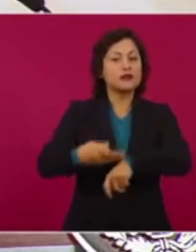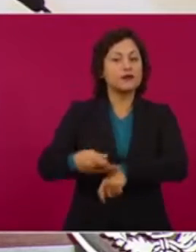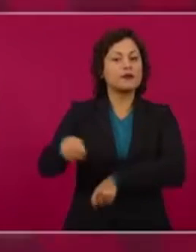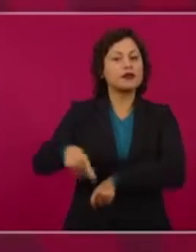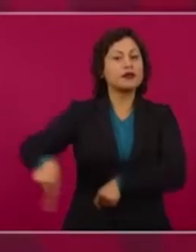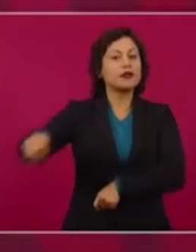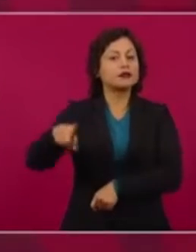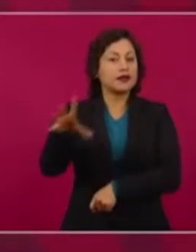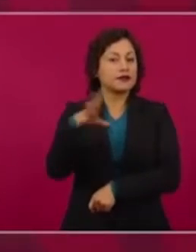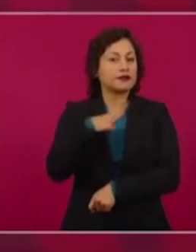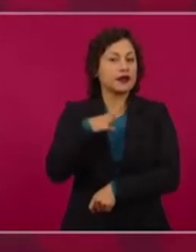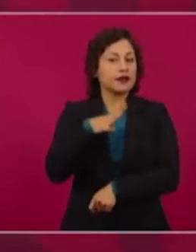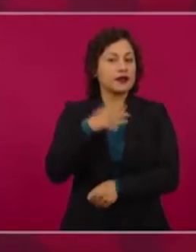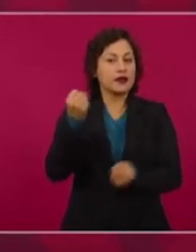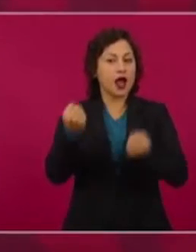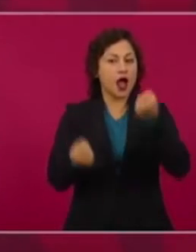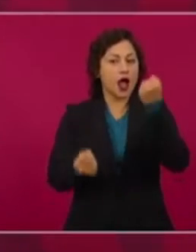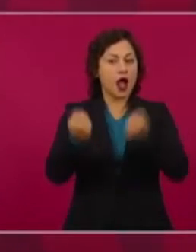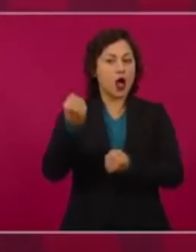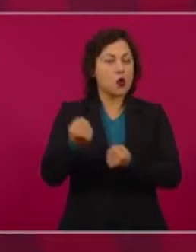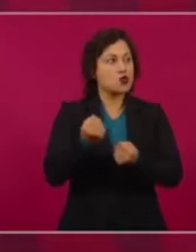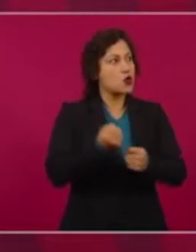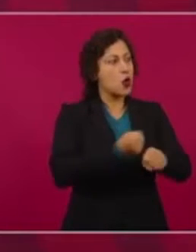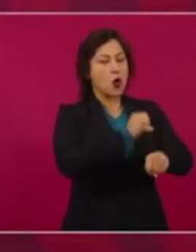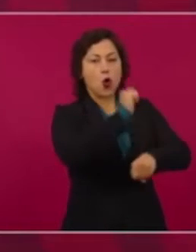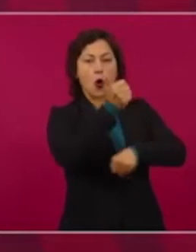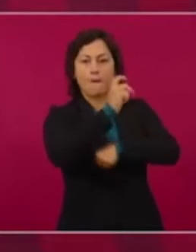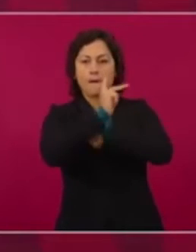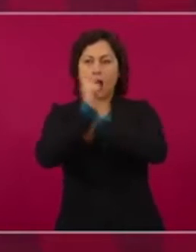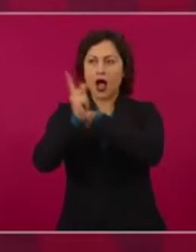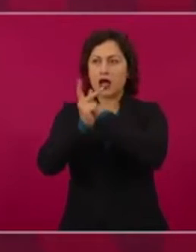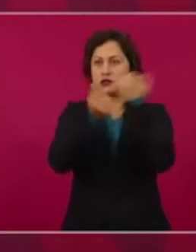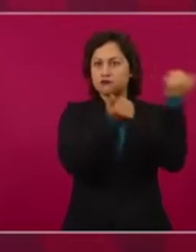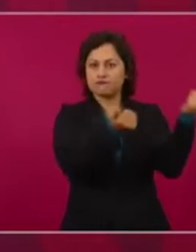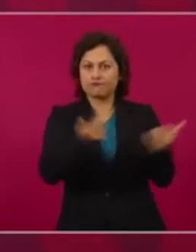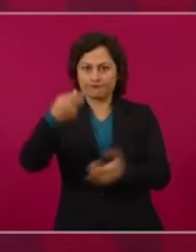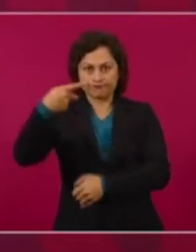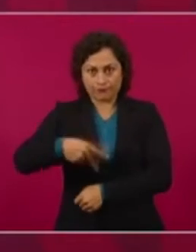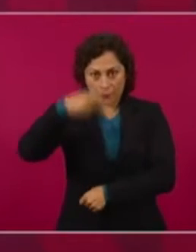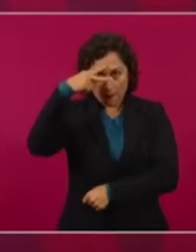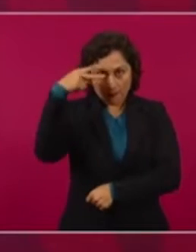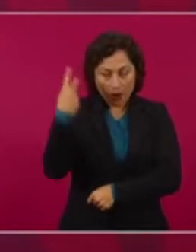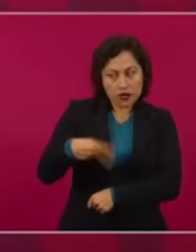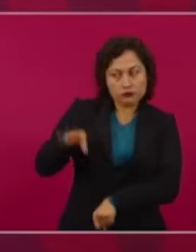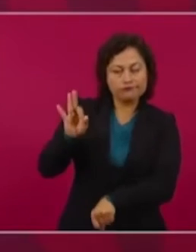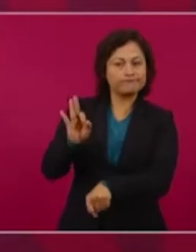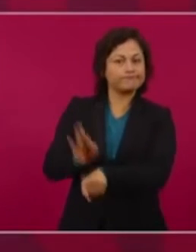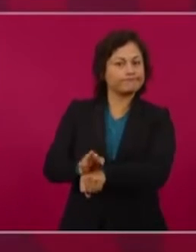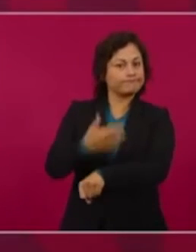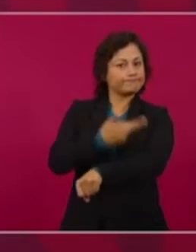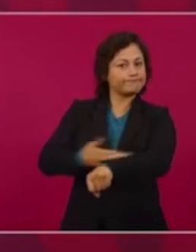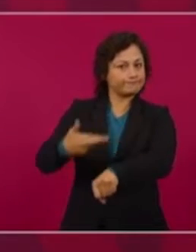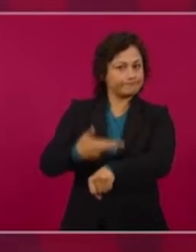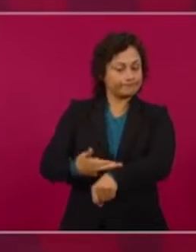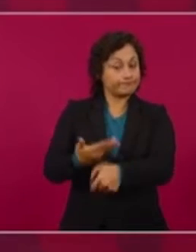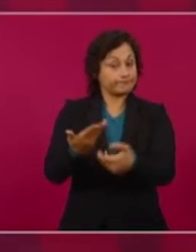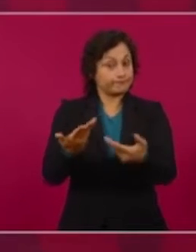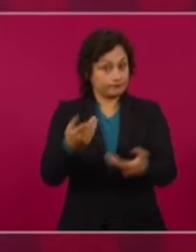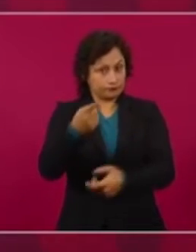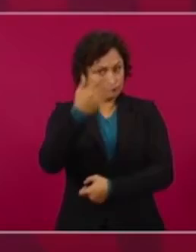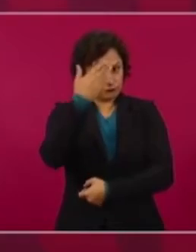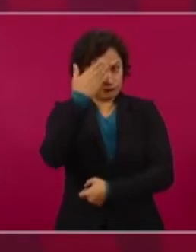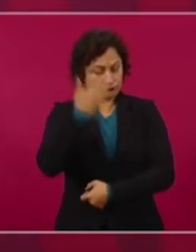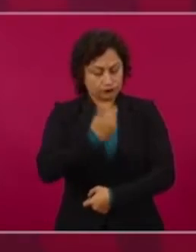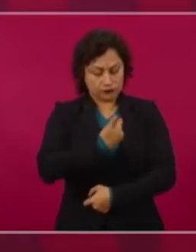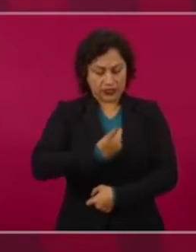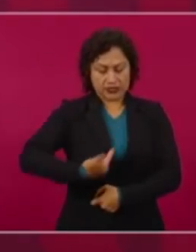procedencia extranjera. El presidente de México, licenciado Andrés Manuel López Obrador, es un hombre